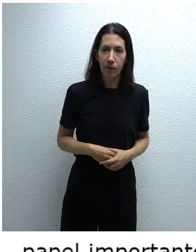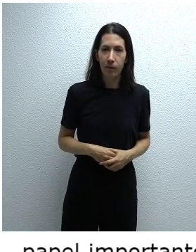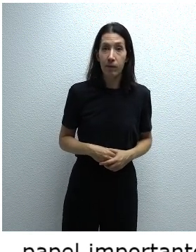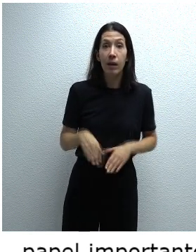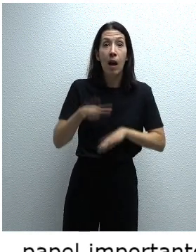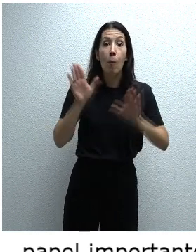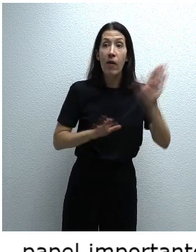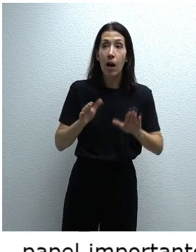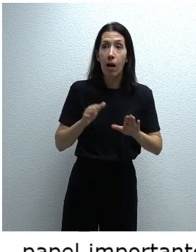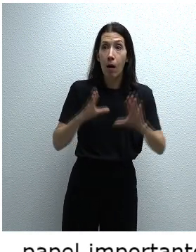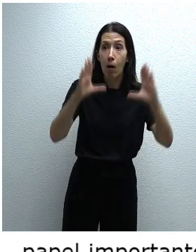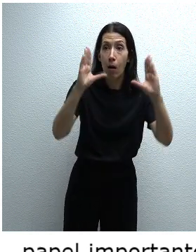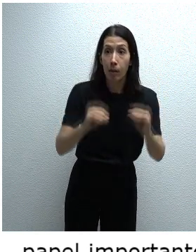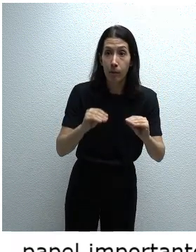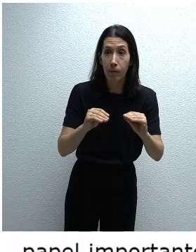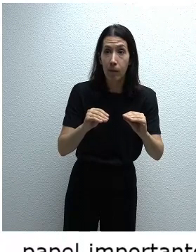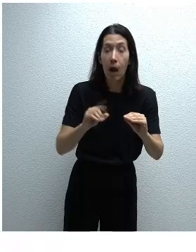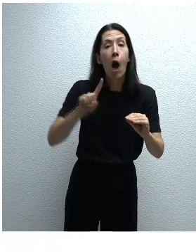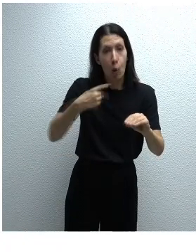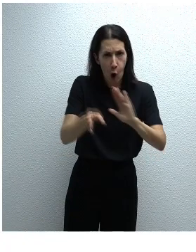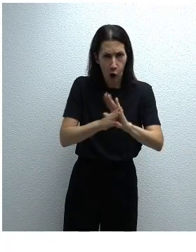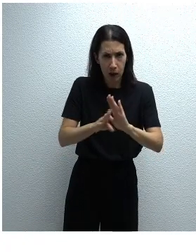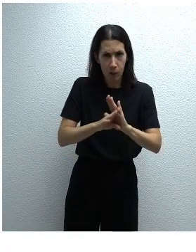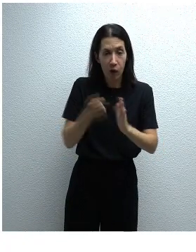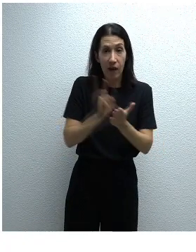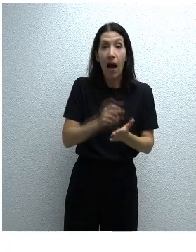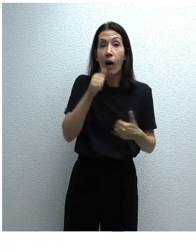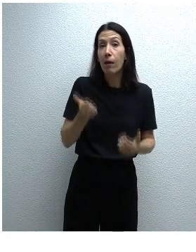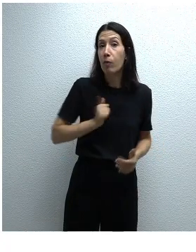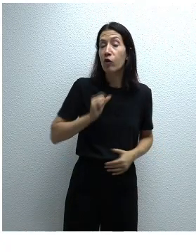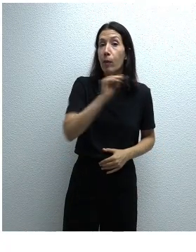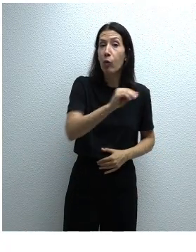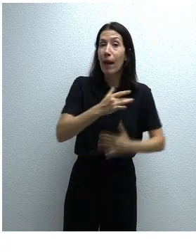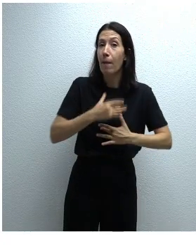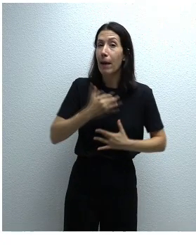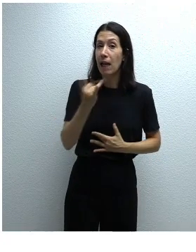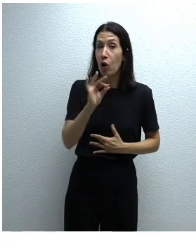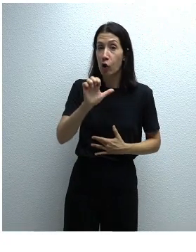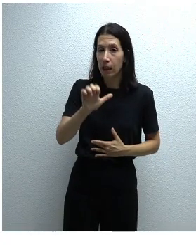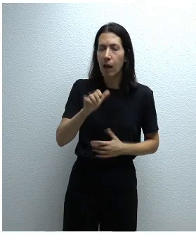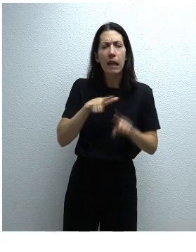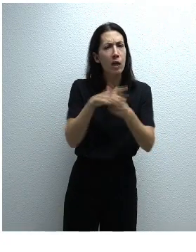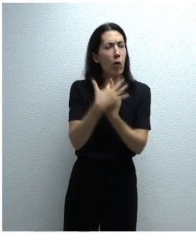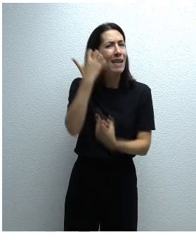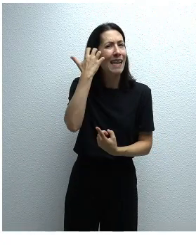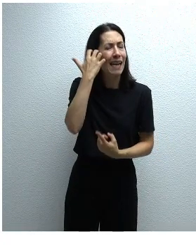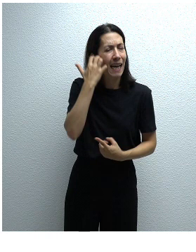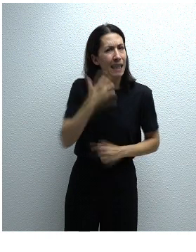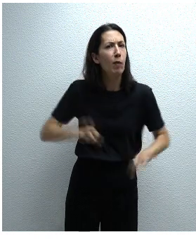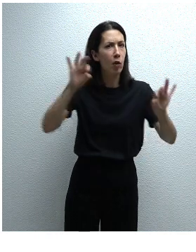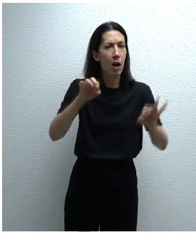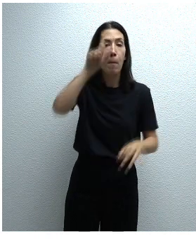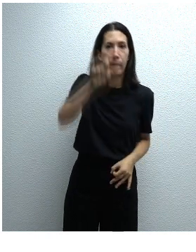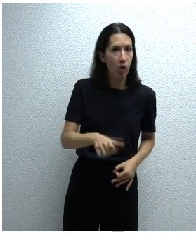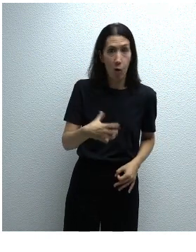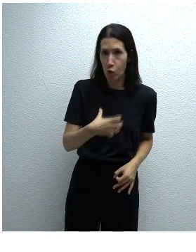Uy, se nos fue la conexión, la recuperamos luego. Una pregunta para María José. En los casos excepcionales donde una persona no se